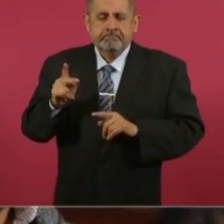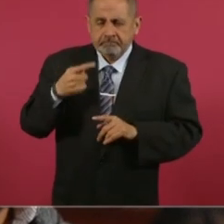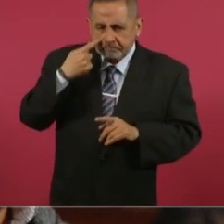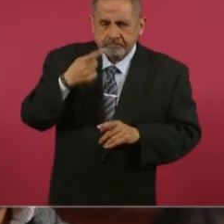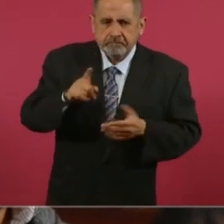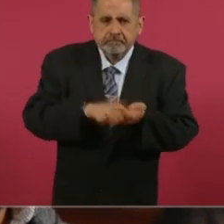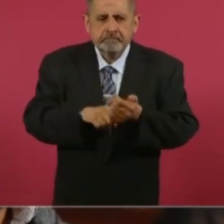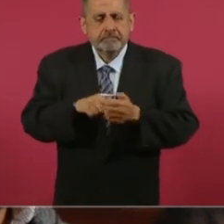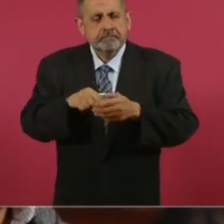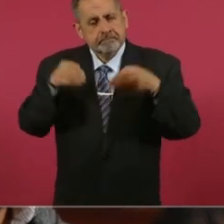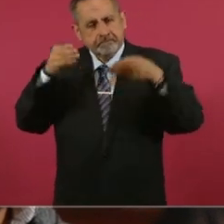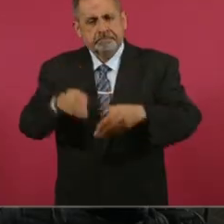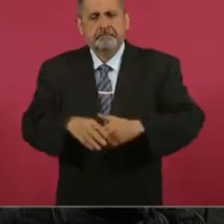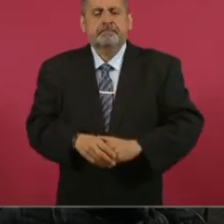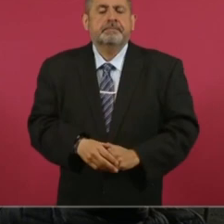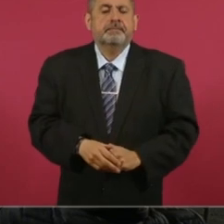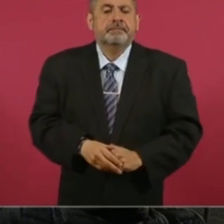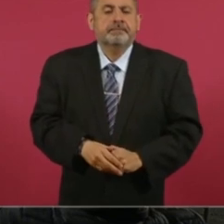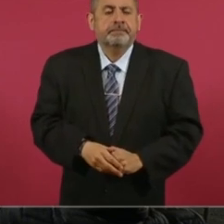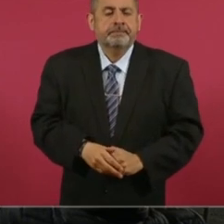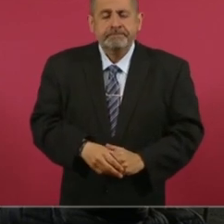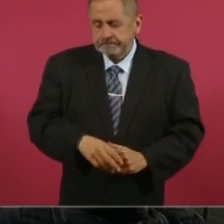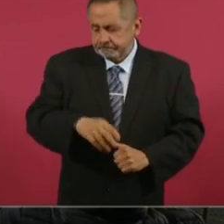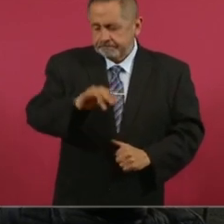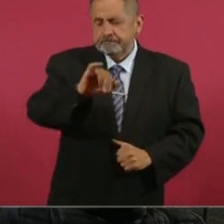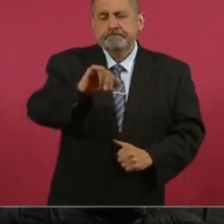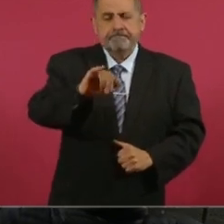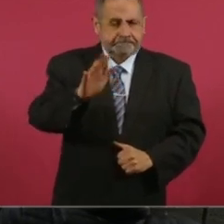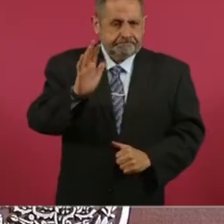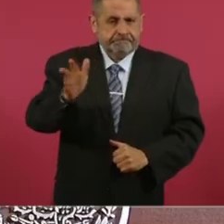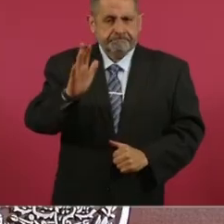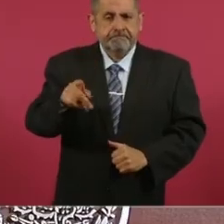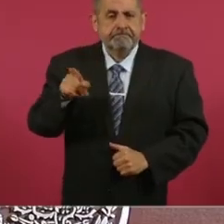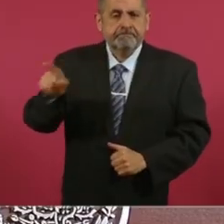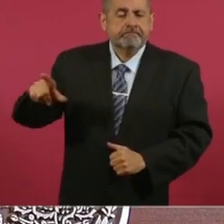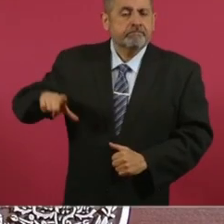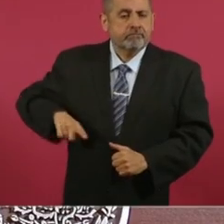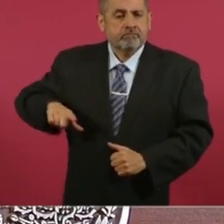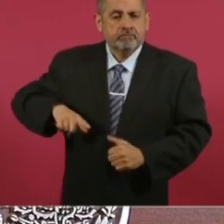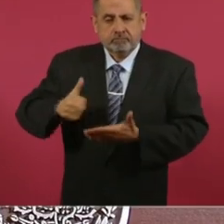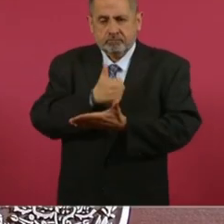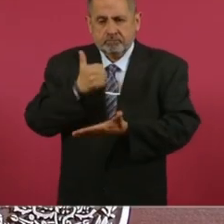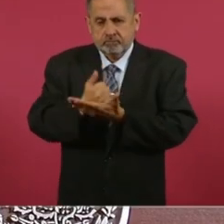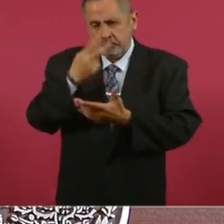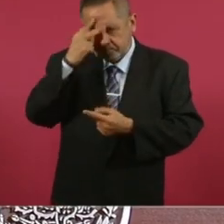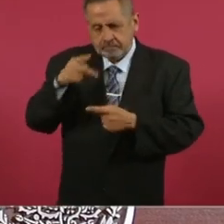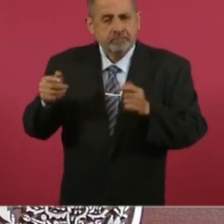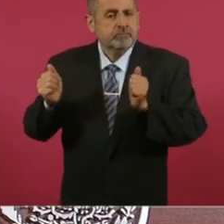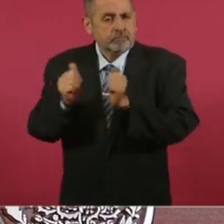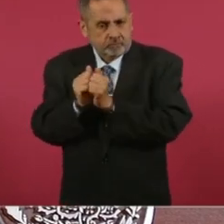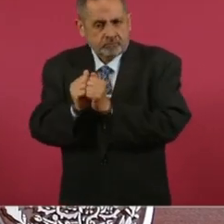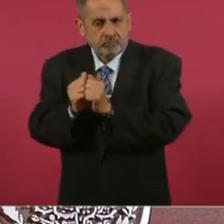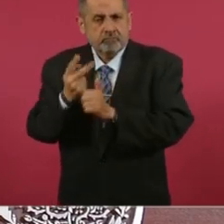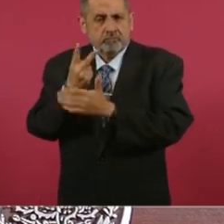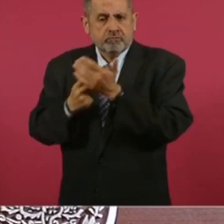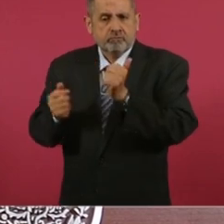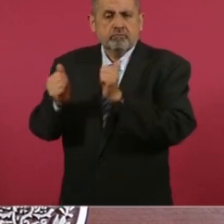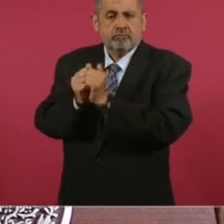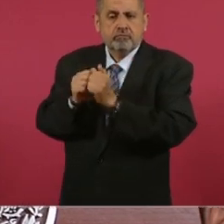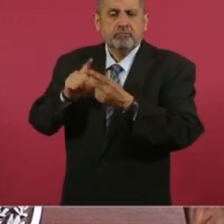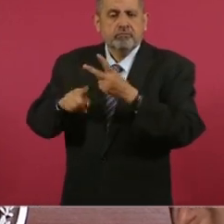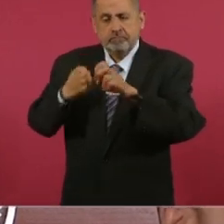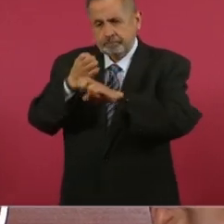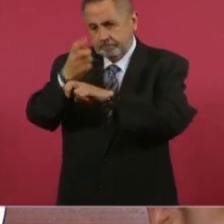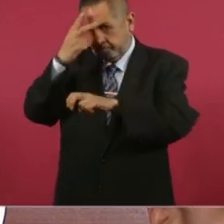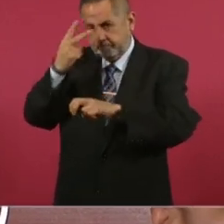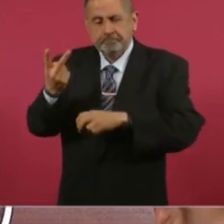pues este problema. Sí, ya lo están atendiendo el gobierno de la Ciudad de México, el gobierno del